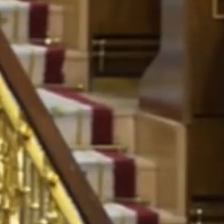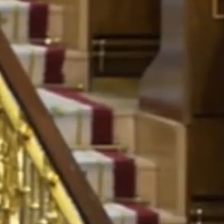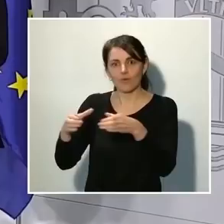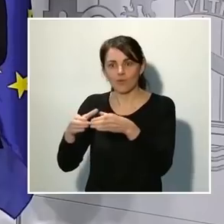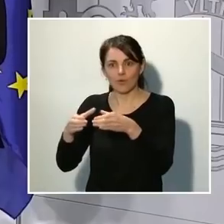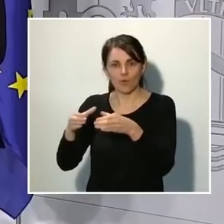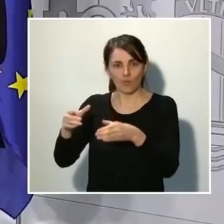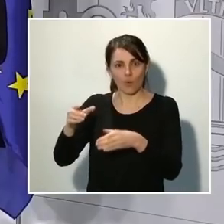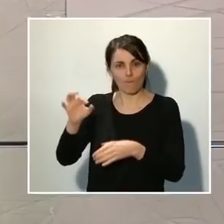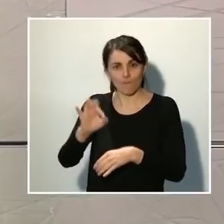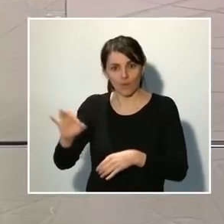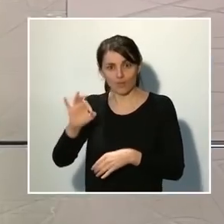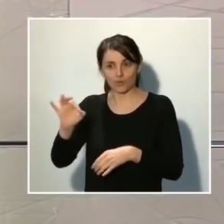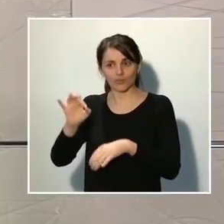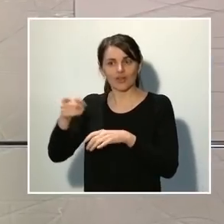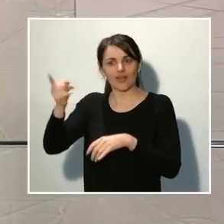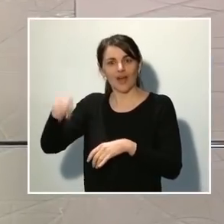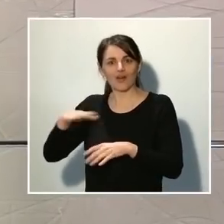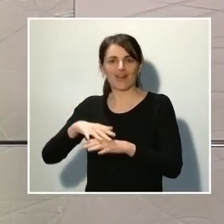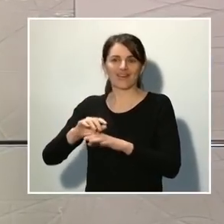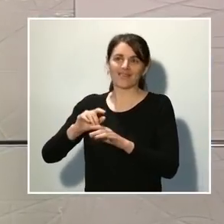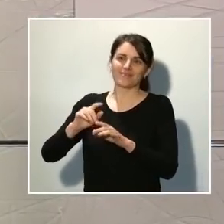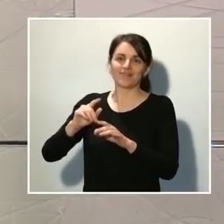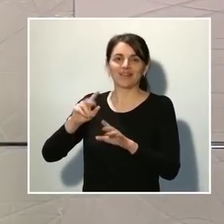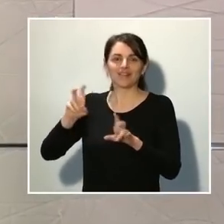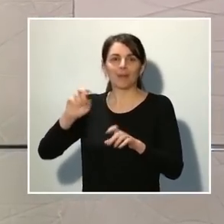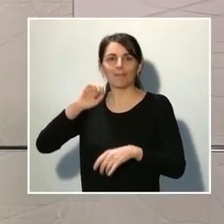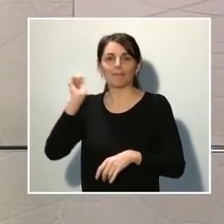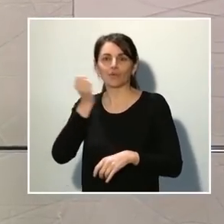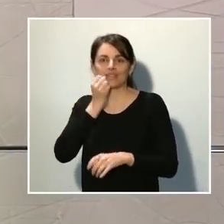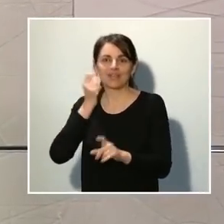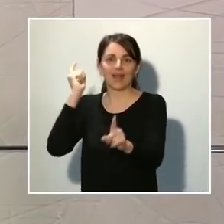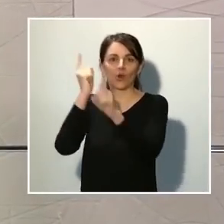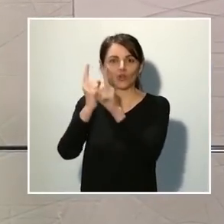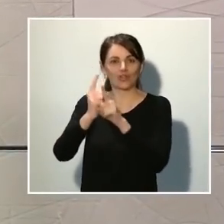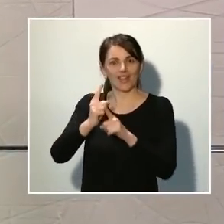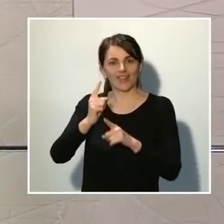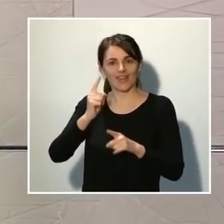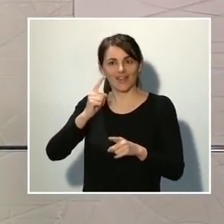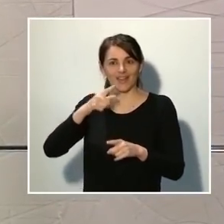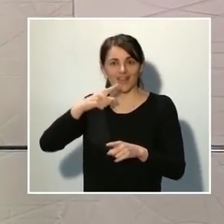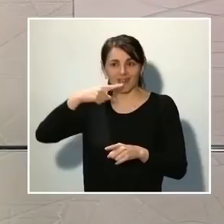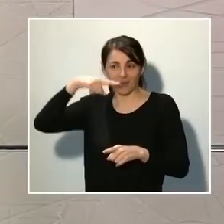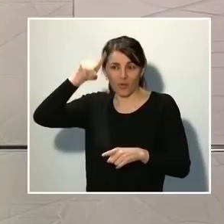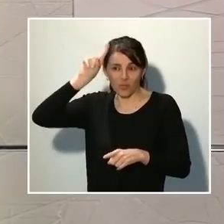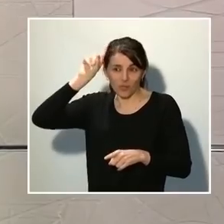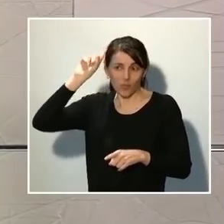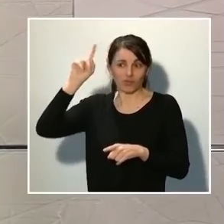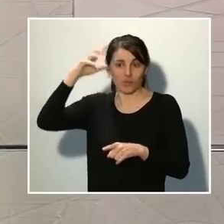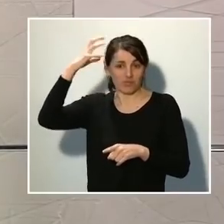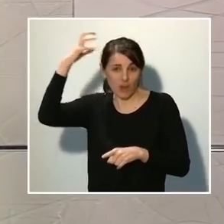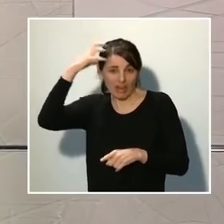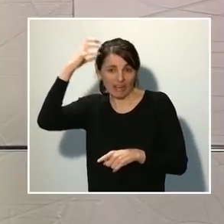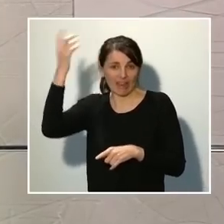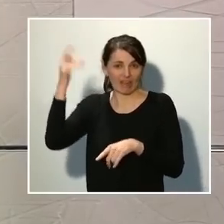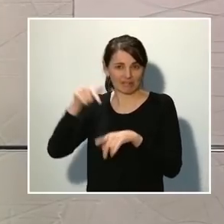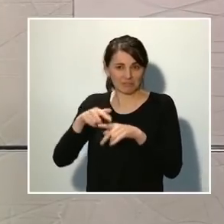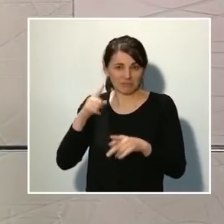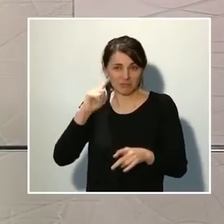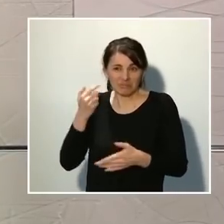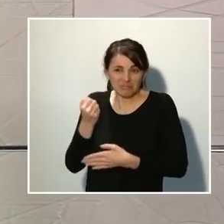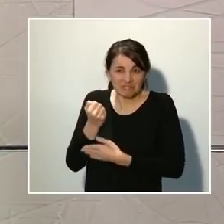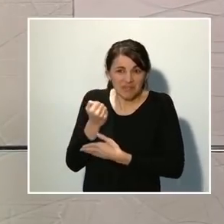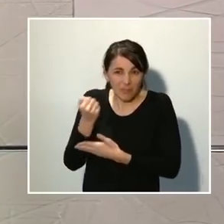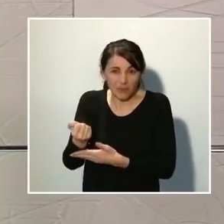de estar y meter sus manos en los asuntos de inteligencia es clave en el acuerdo de pacto de gobierno Podemos